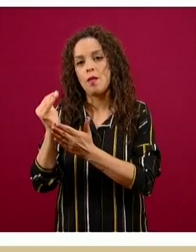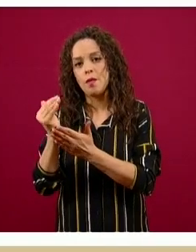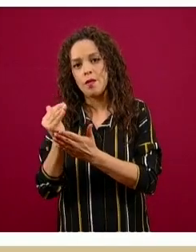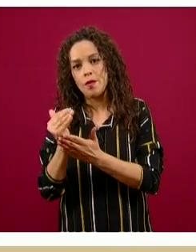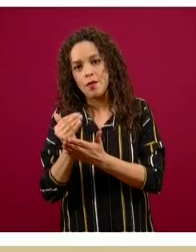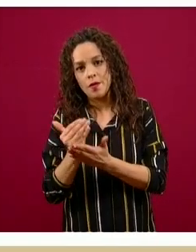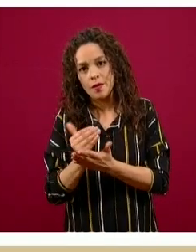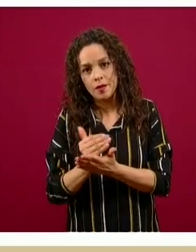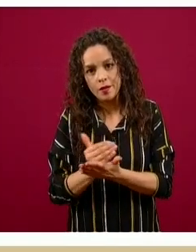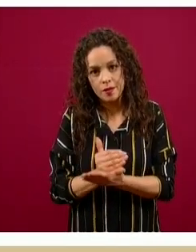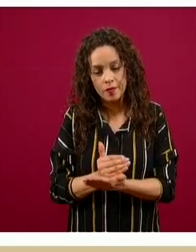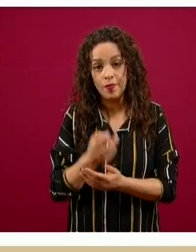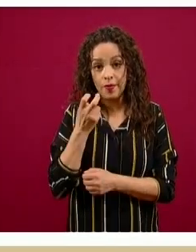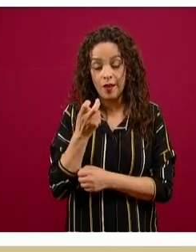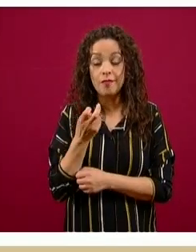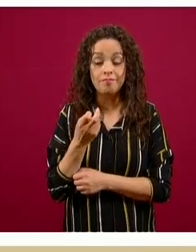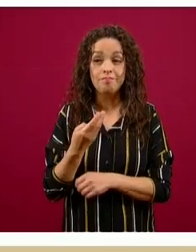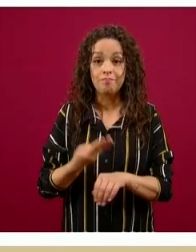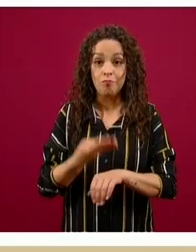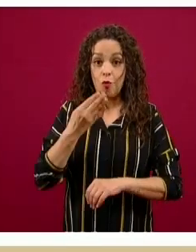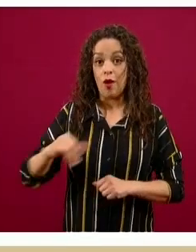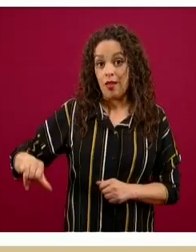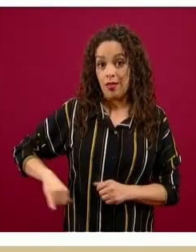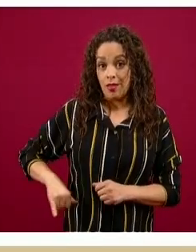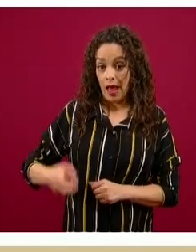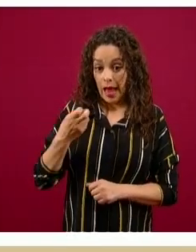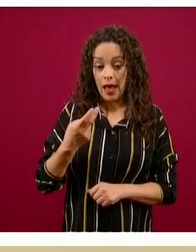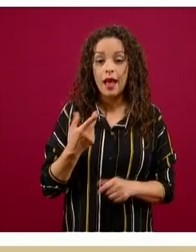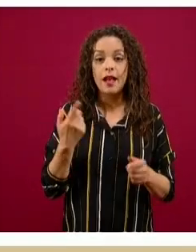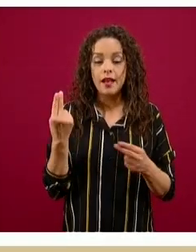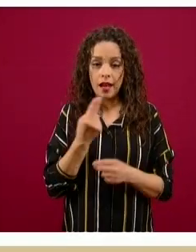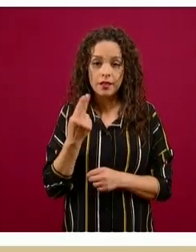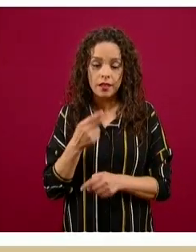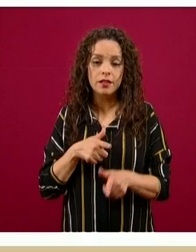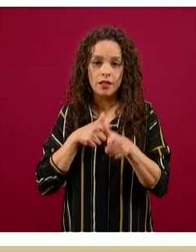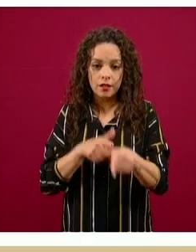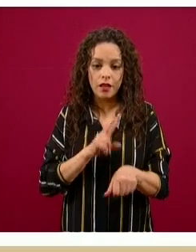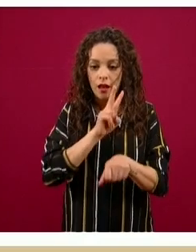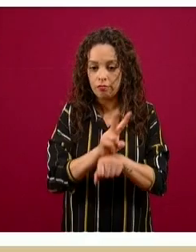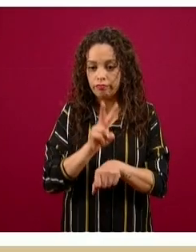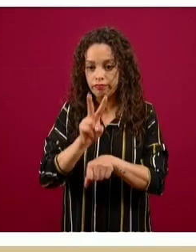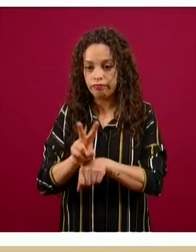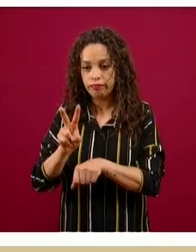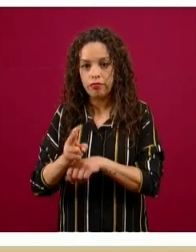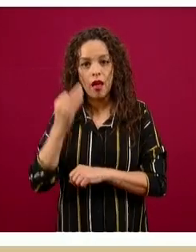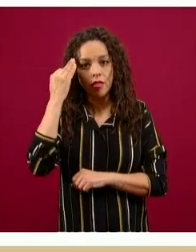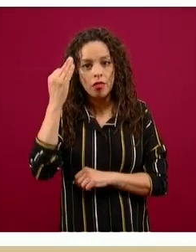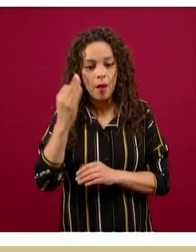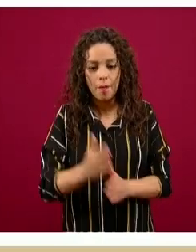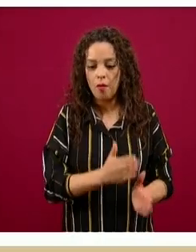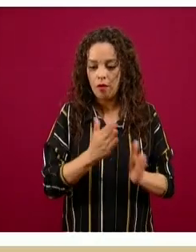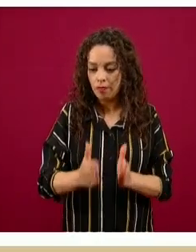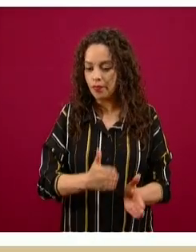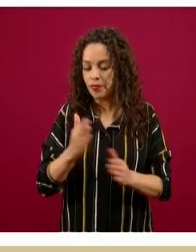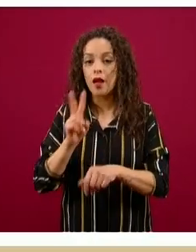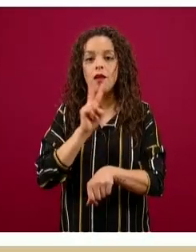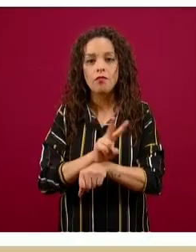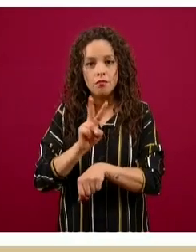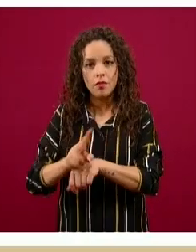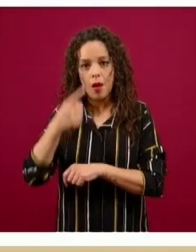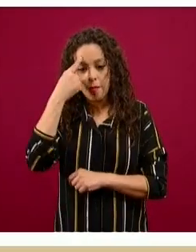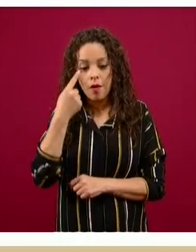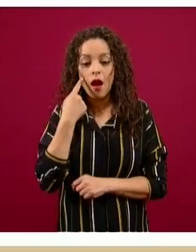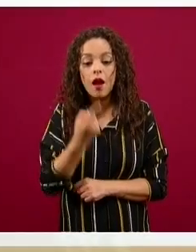un indicador interesante que vamos a estarle dando seguimiento cada cierto tiempo para ver cómo se va comportando, ya que nos